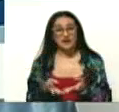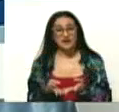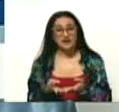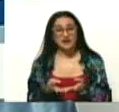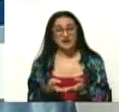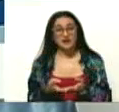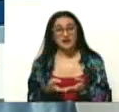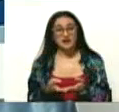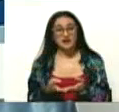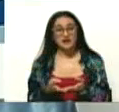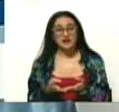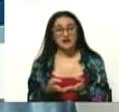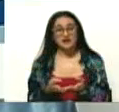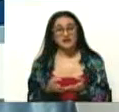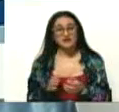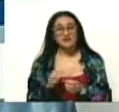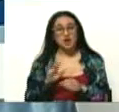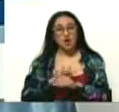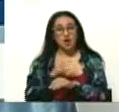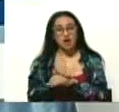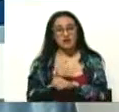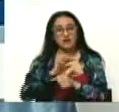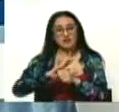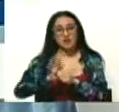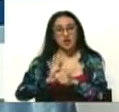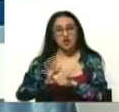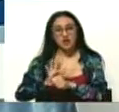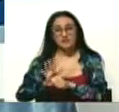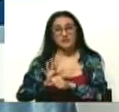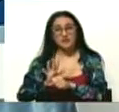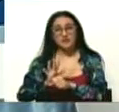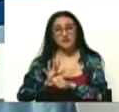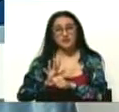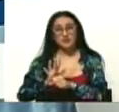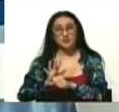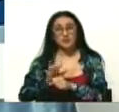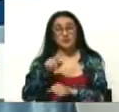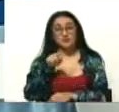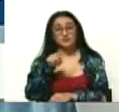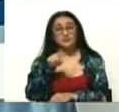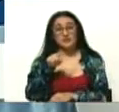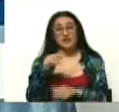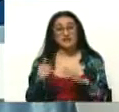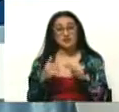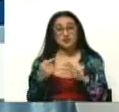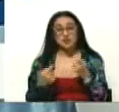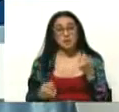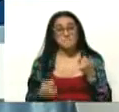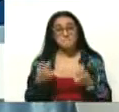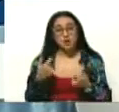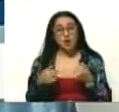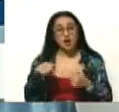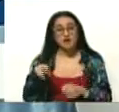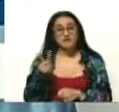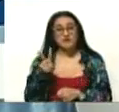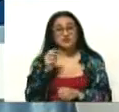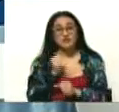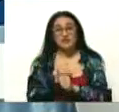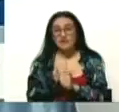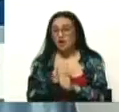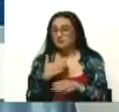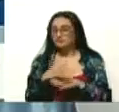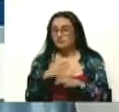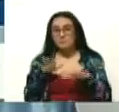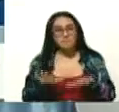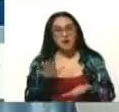por la pandemia del COVID-19, esta institución yo creo que fue de las pocas en el país que trabajó